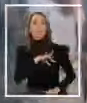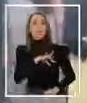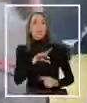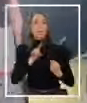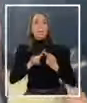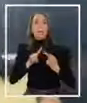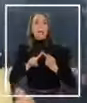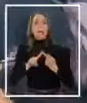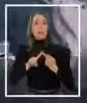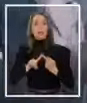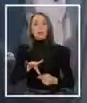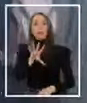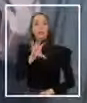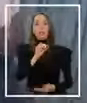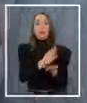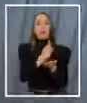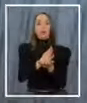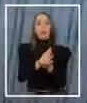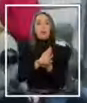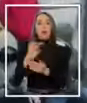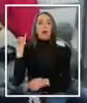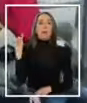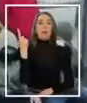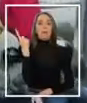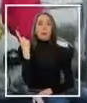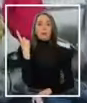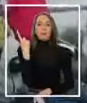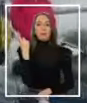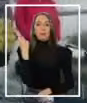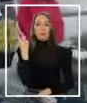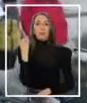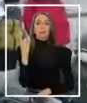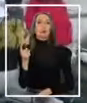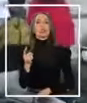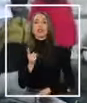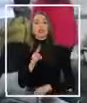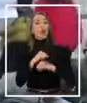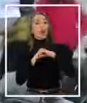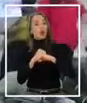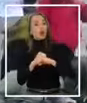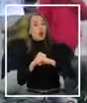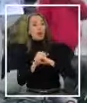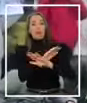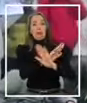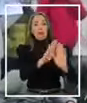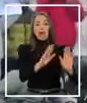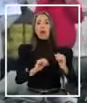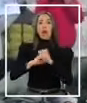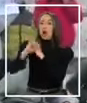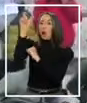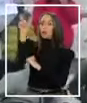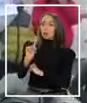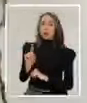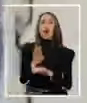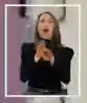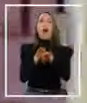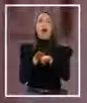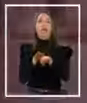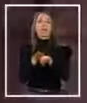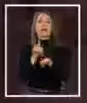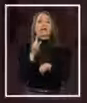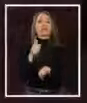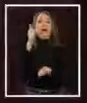donde participaron cerca de 50 colegios particulares. Dicen no estar en contra de nada ni de nadie, sino a favor de la